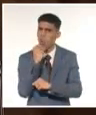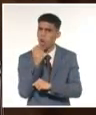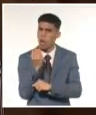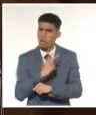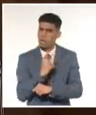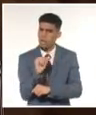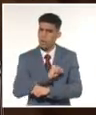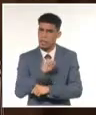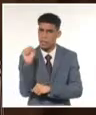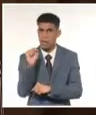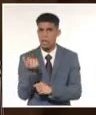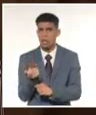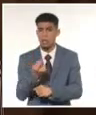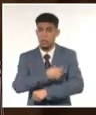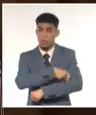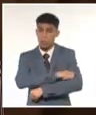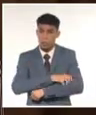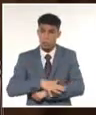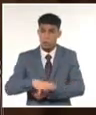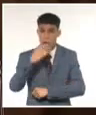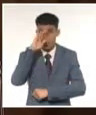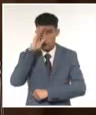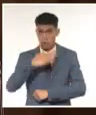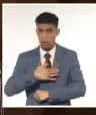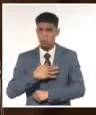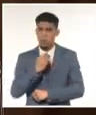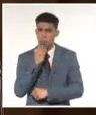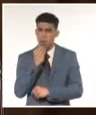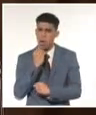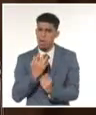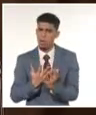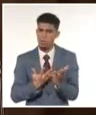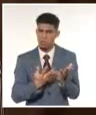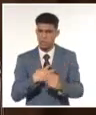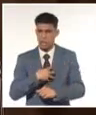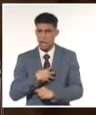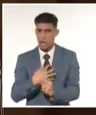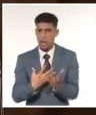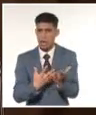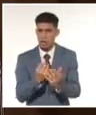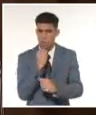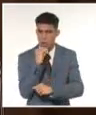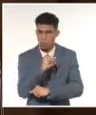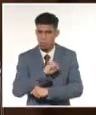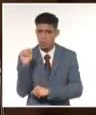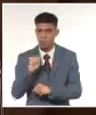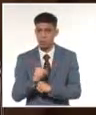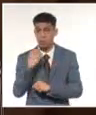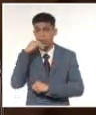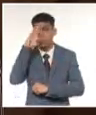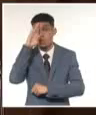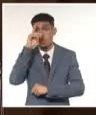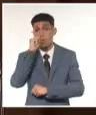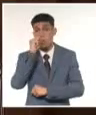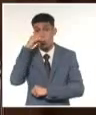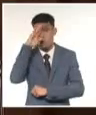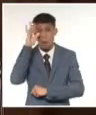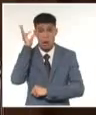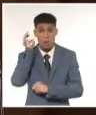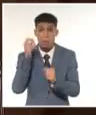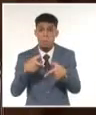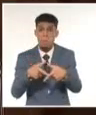existe en este pueblo un pujante espíritu de resiliencia. Son cubanas y cubanos, la mayoría